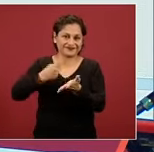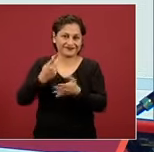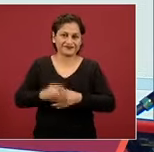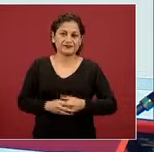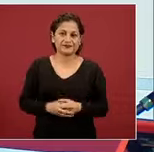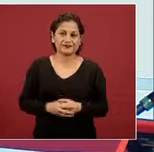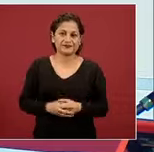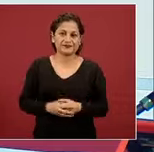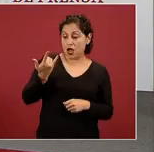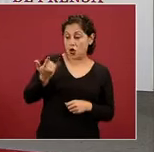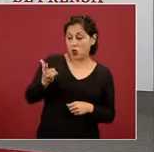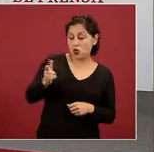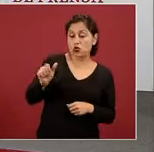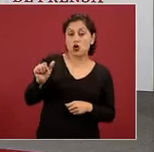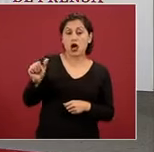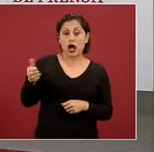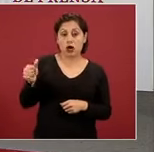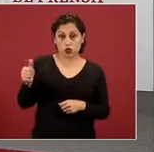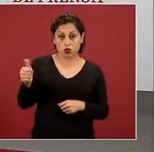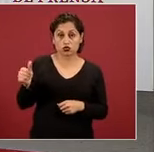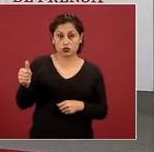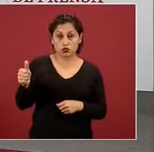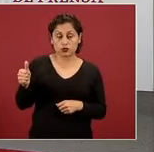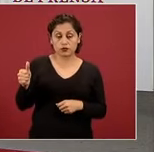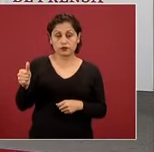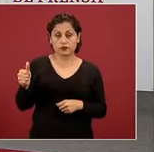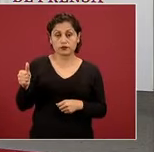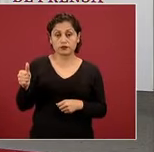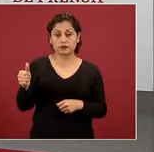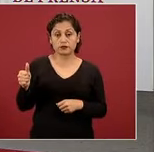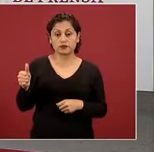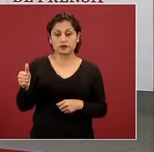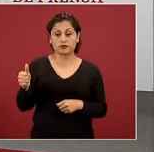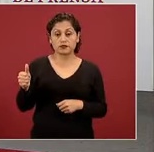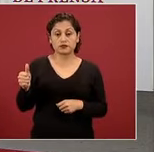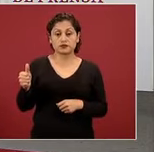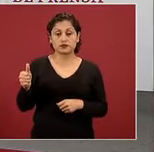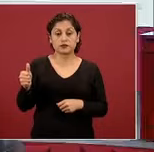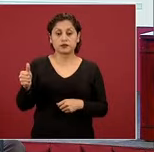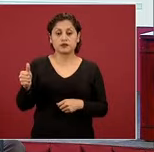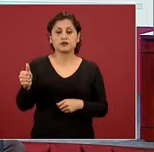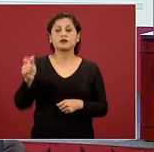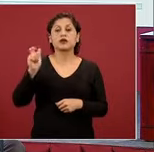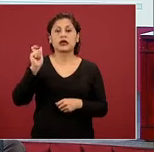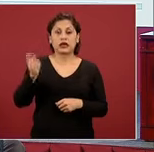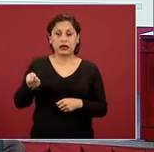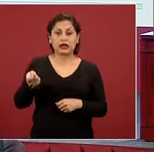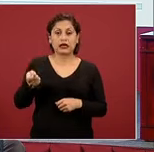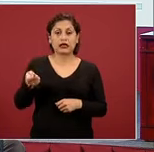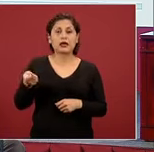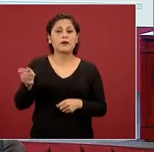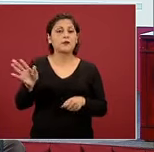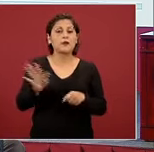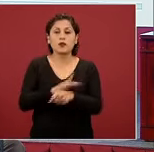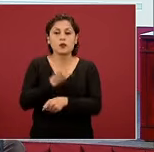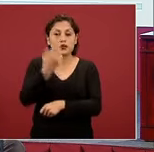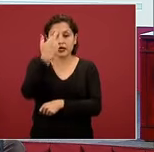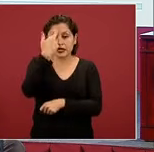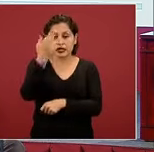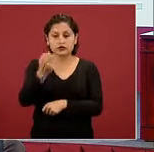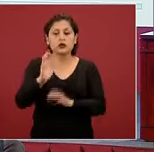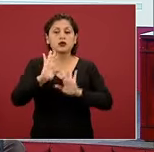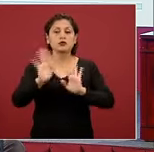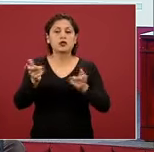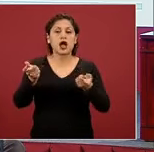un elemento que llevamos de septiembre, es producto de que estuvieron ya presentes diversas medidas